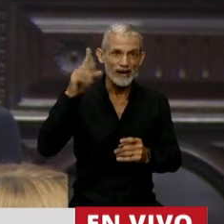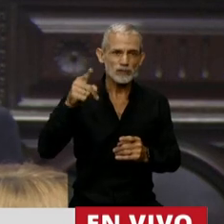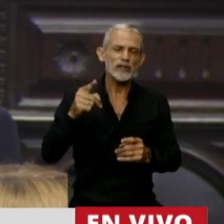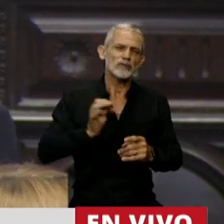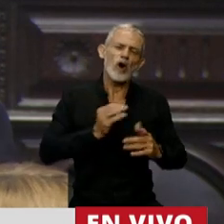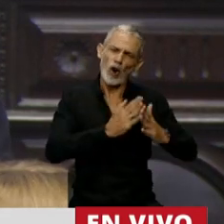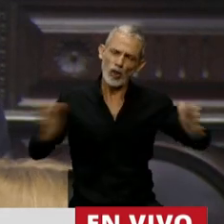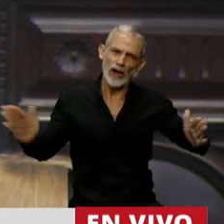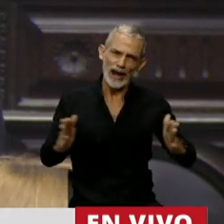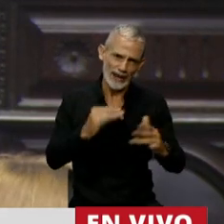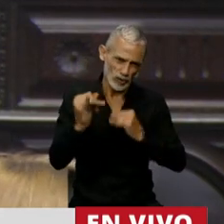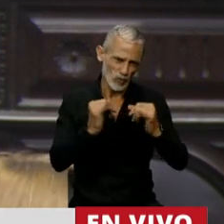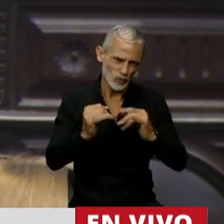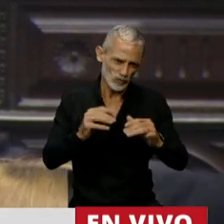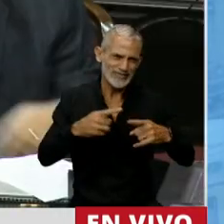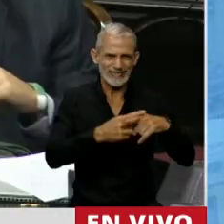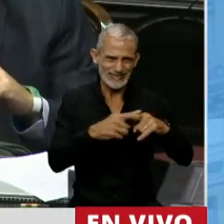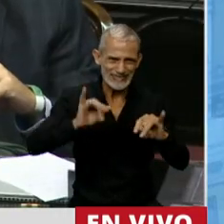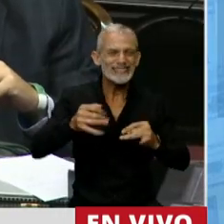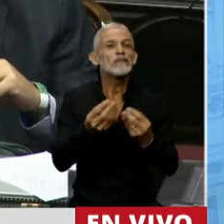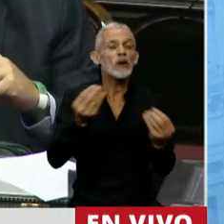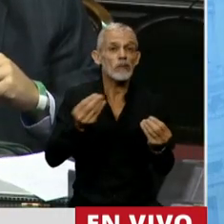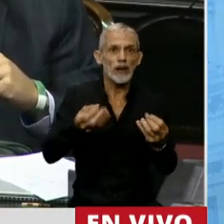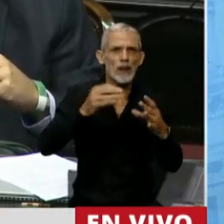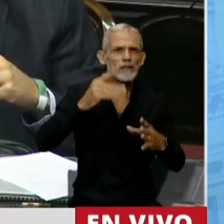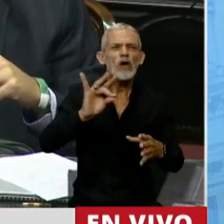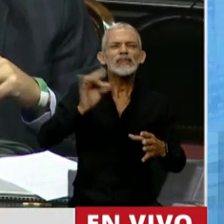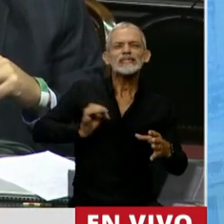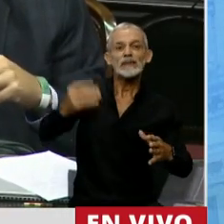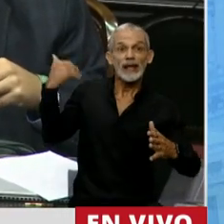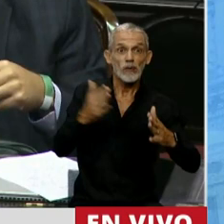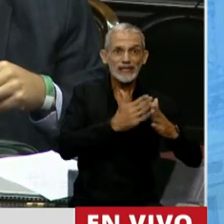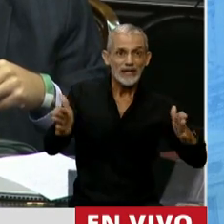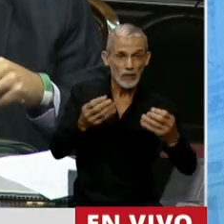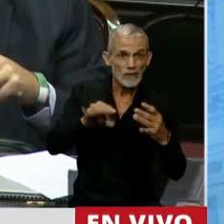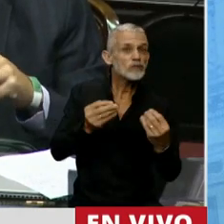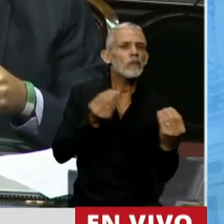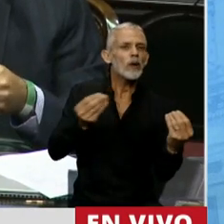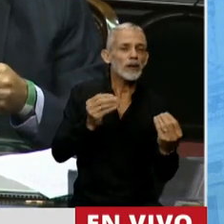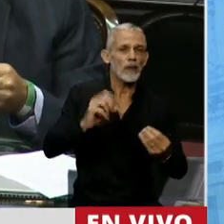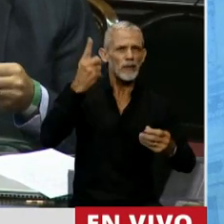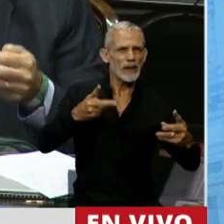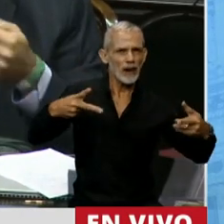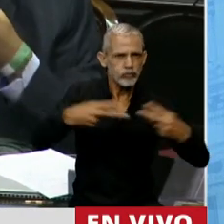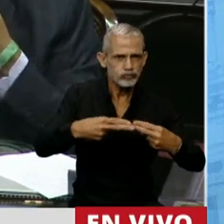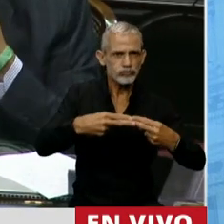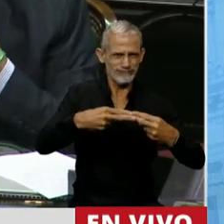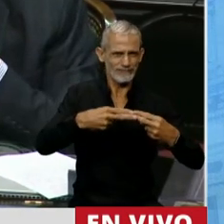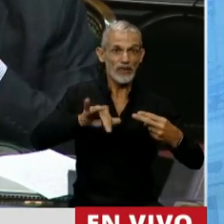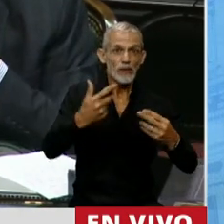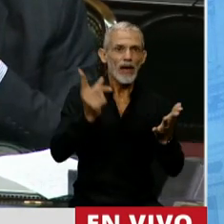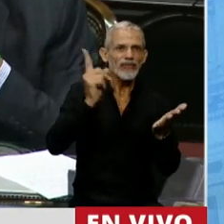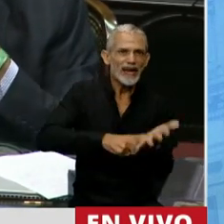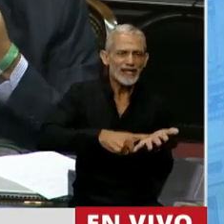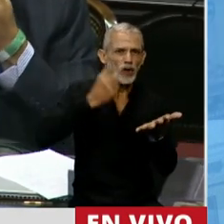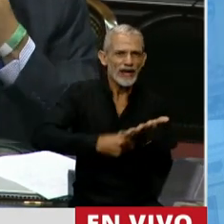tenido todo el año, pero la hemos tenido todo el año porque arrancó en diciembre del año pasado con ese primer ajuste y después con cada decreto